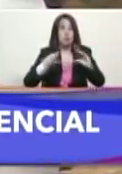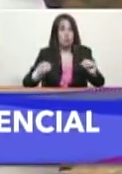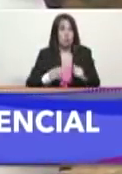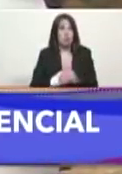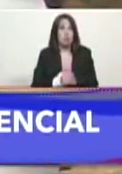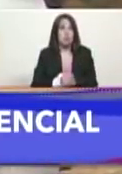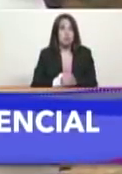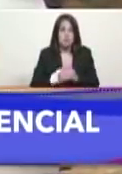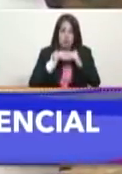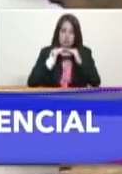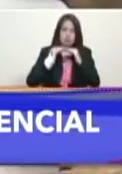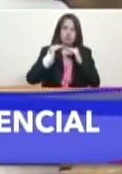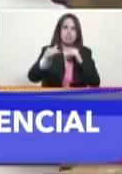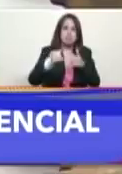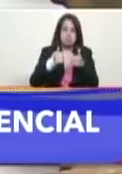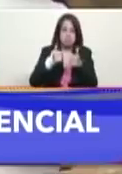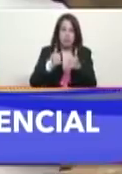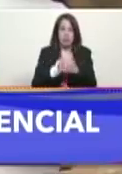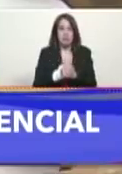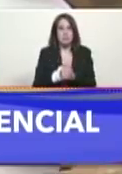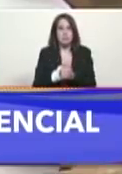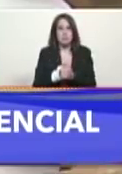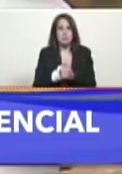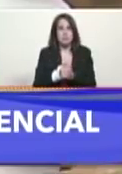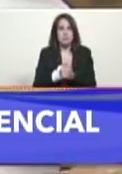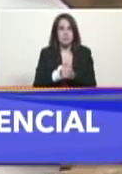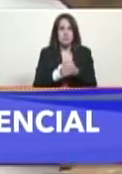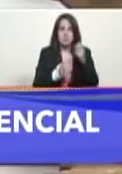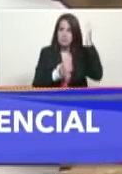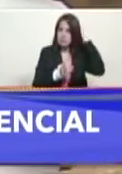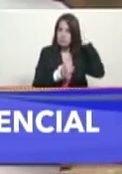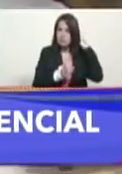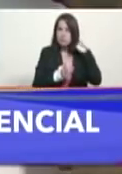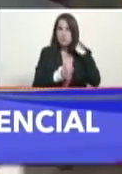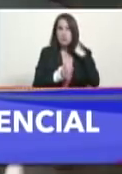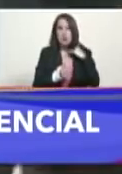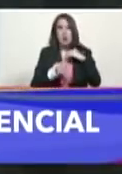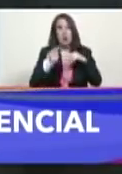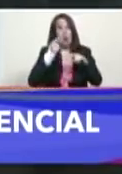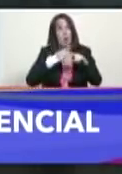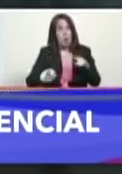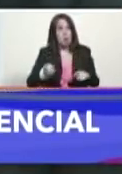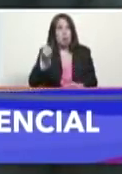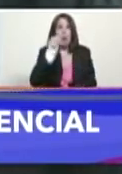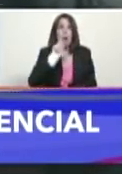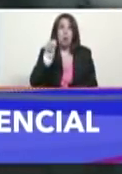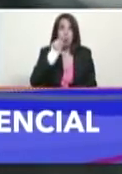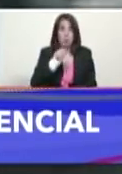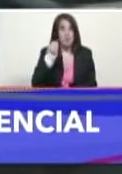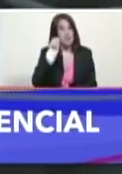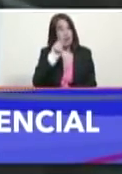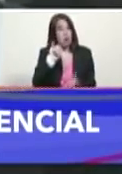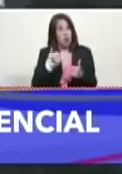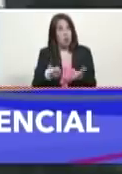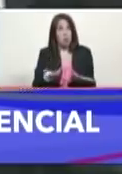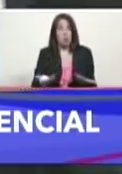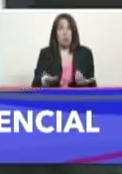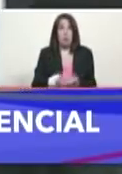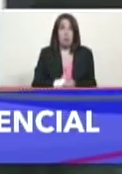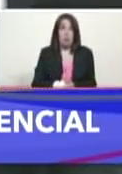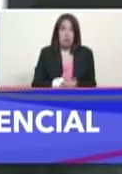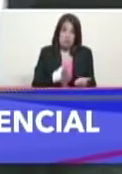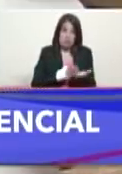ya regularizarlo plenamente. Lo otro es la regularización del abastecimiento. Se ha